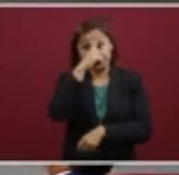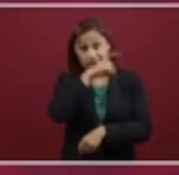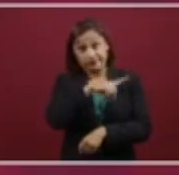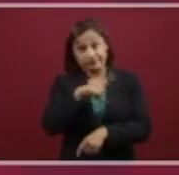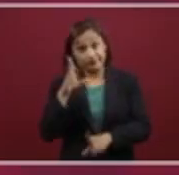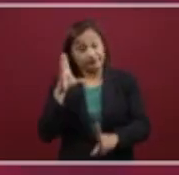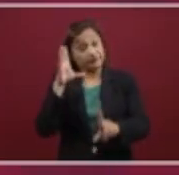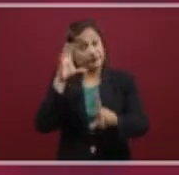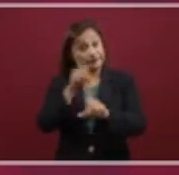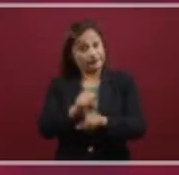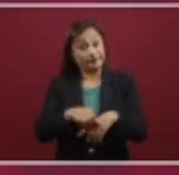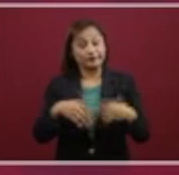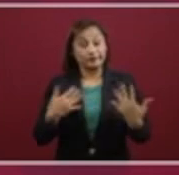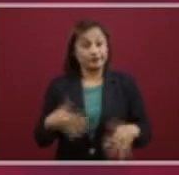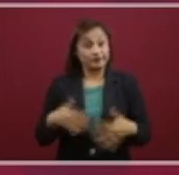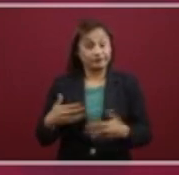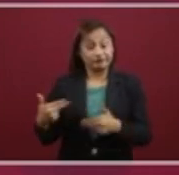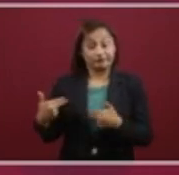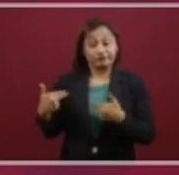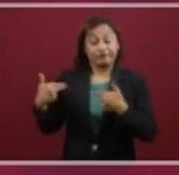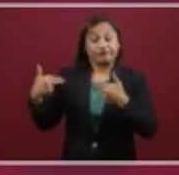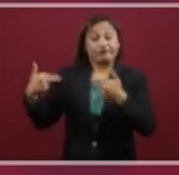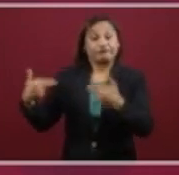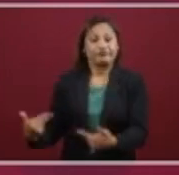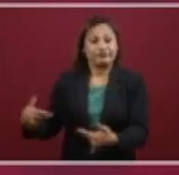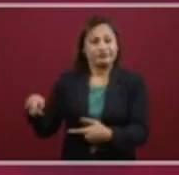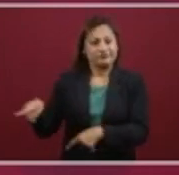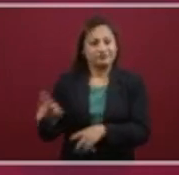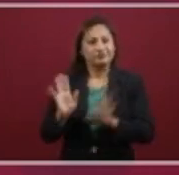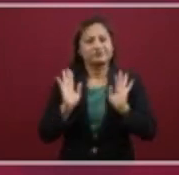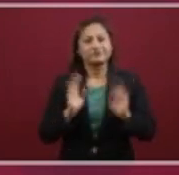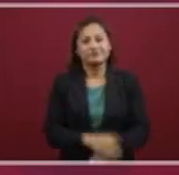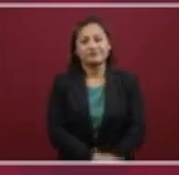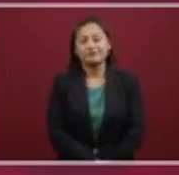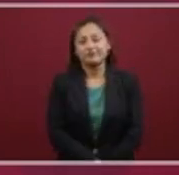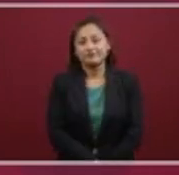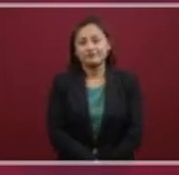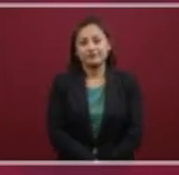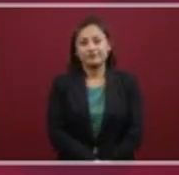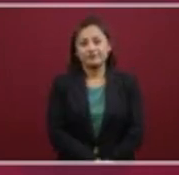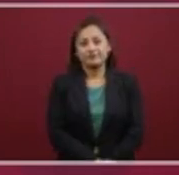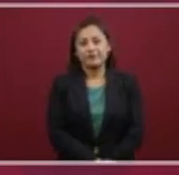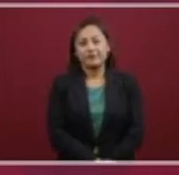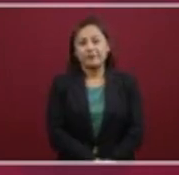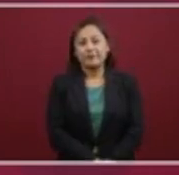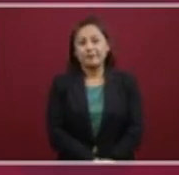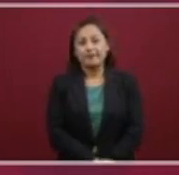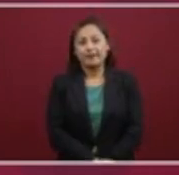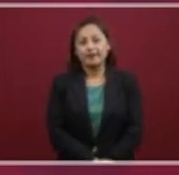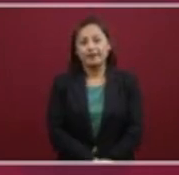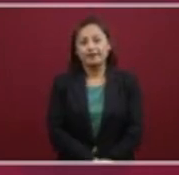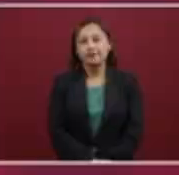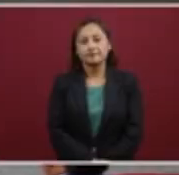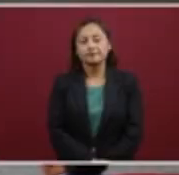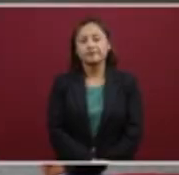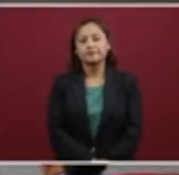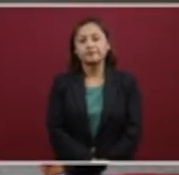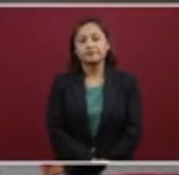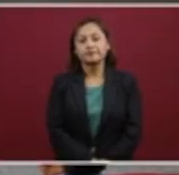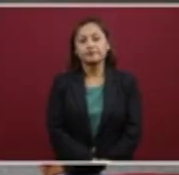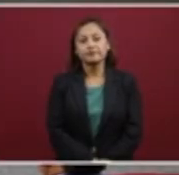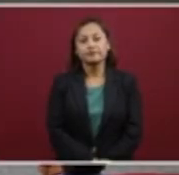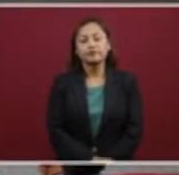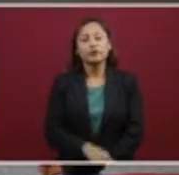De ese tamaño es el desafío. Bueno, hoy va, según